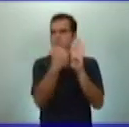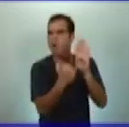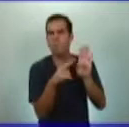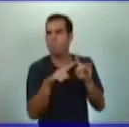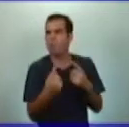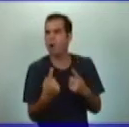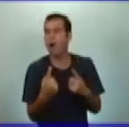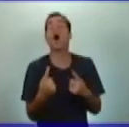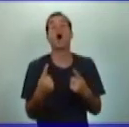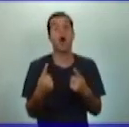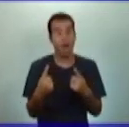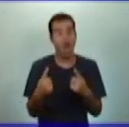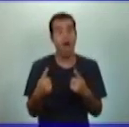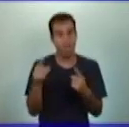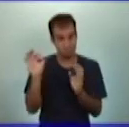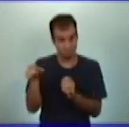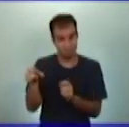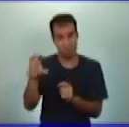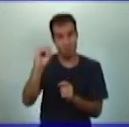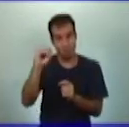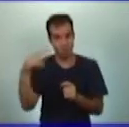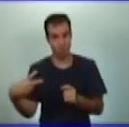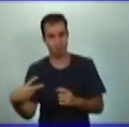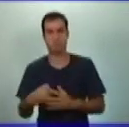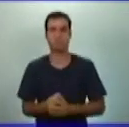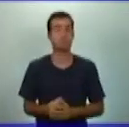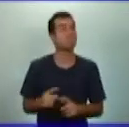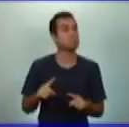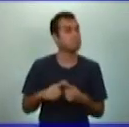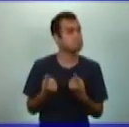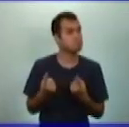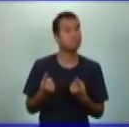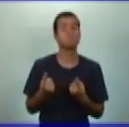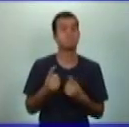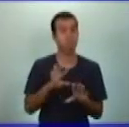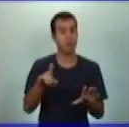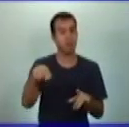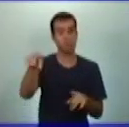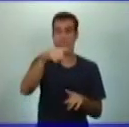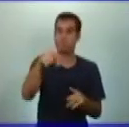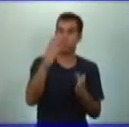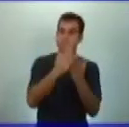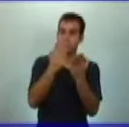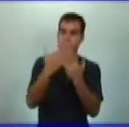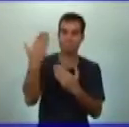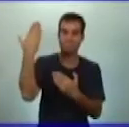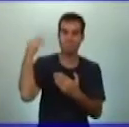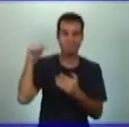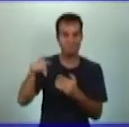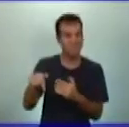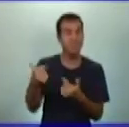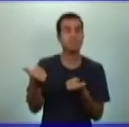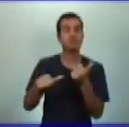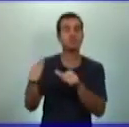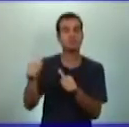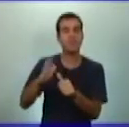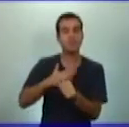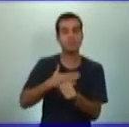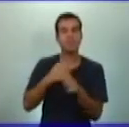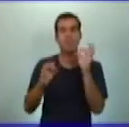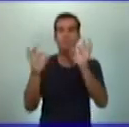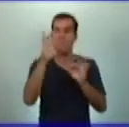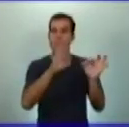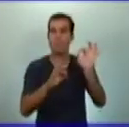este caso, el dioxígeno. Y es precisamente porque ya ustedes estudiaron que es una sustancia que está formada por moléculas